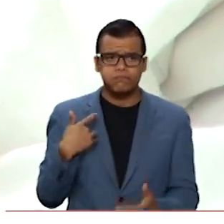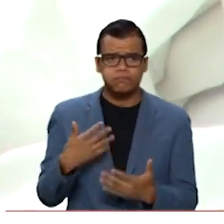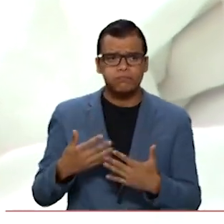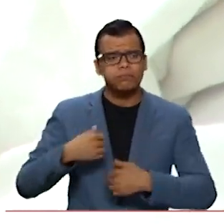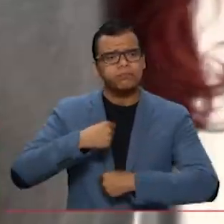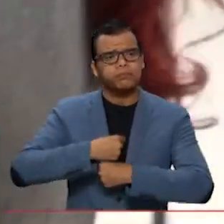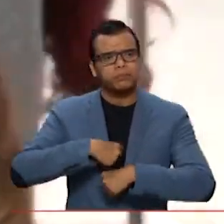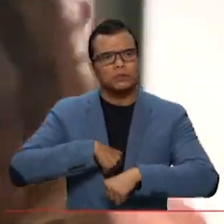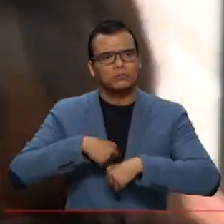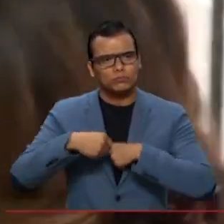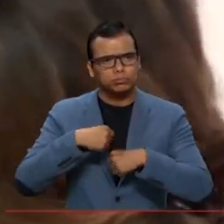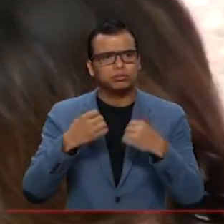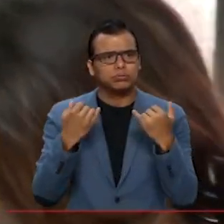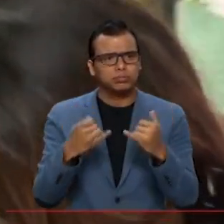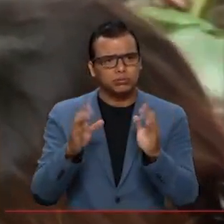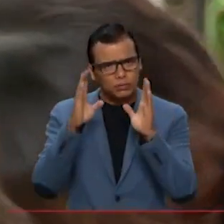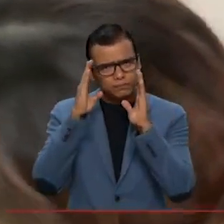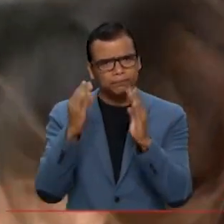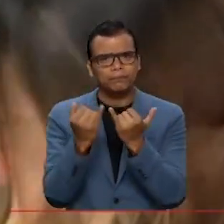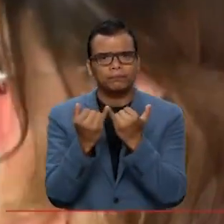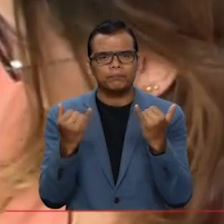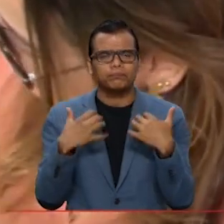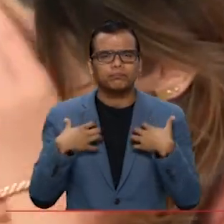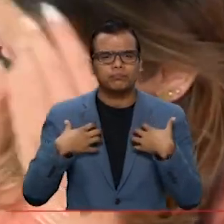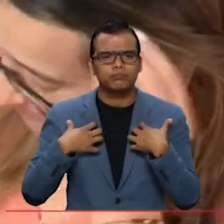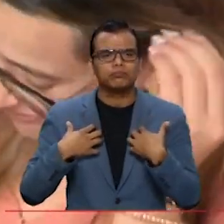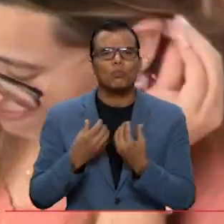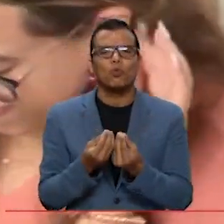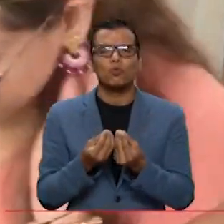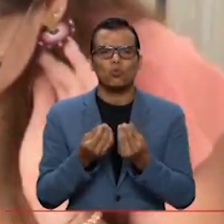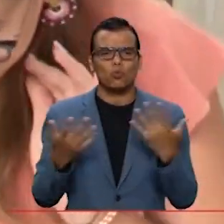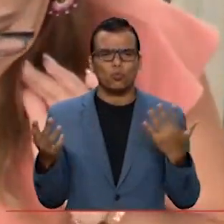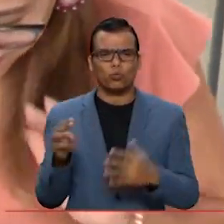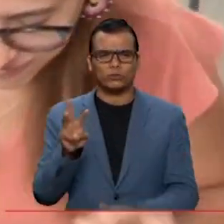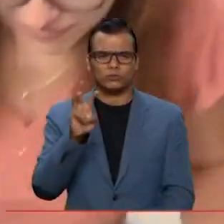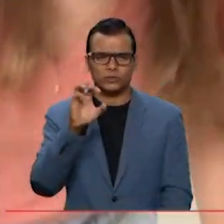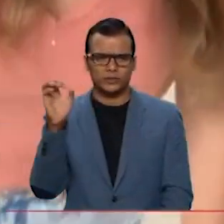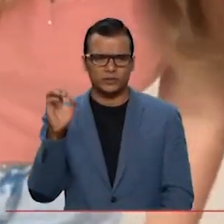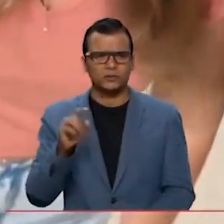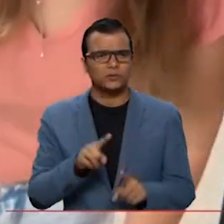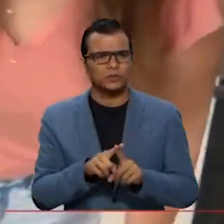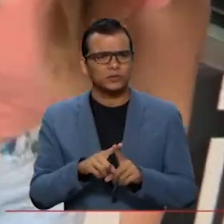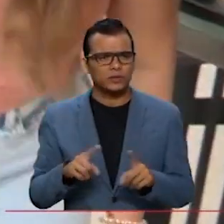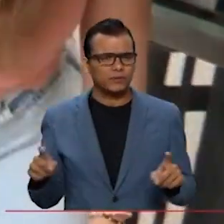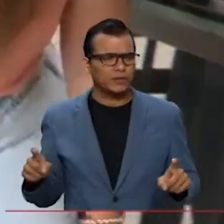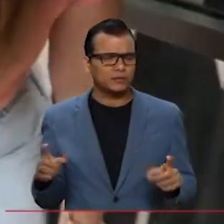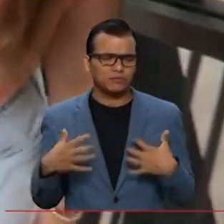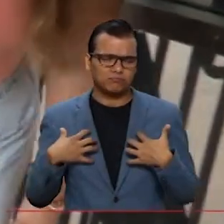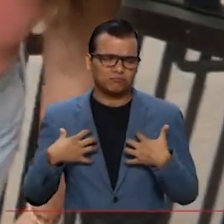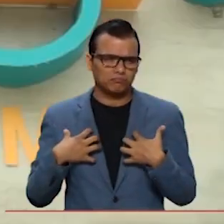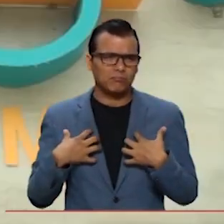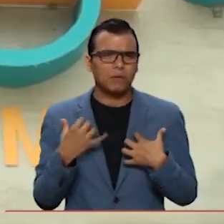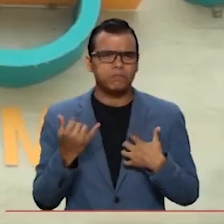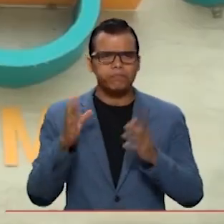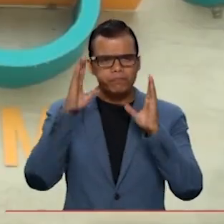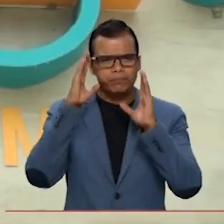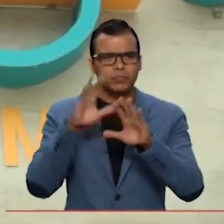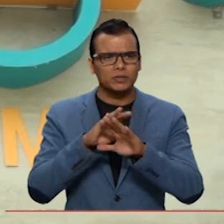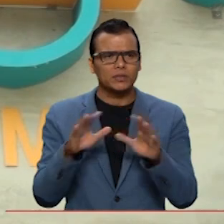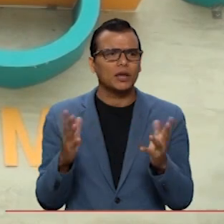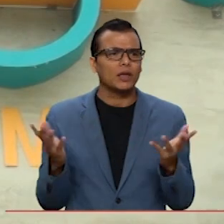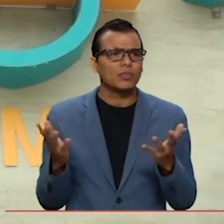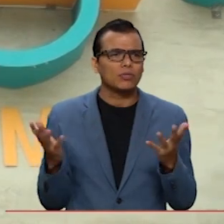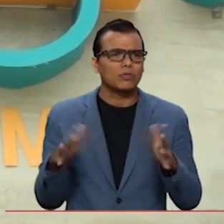meses de operación cerca de 300 animales de diferentes especies domésticas. En el lugar, ubicado en la